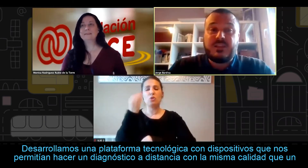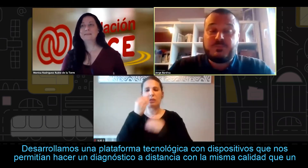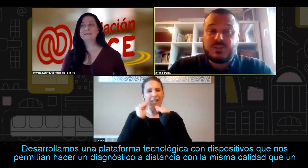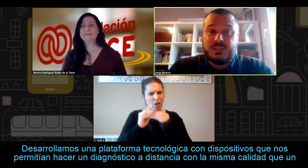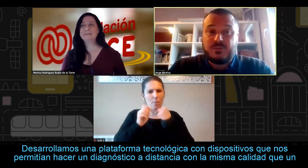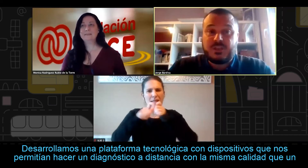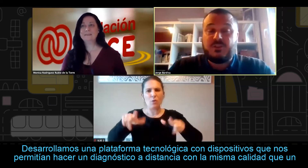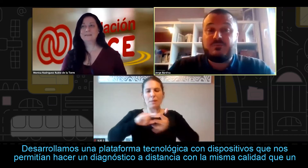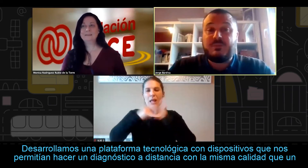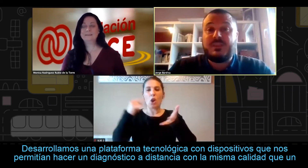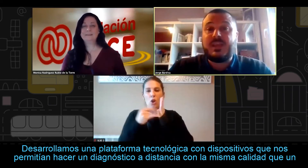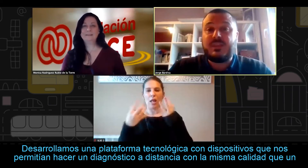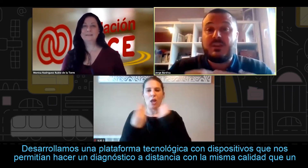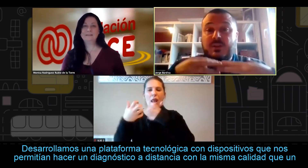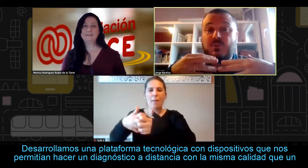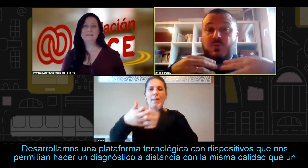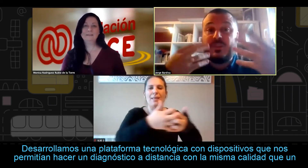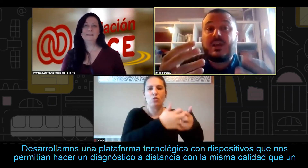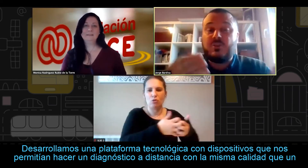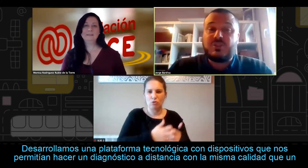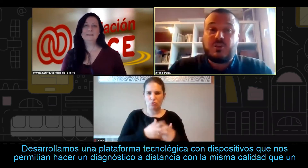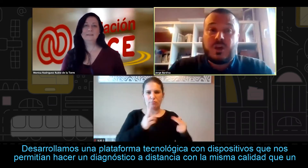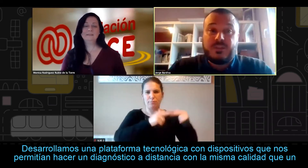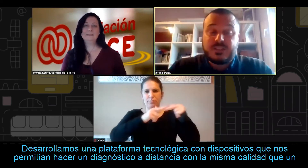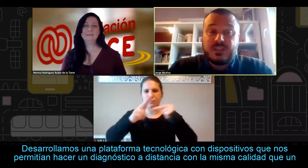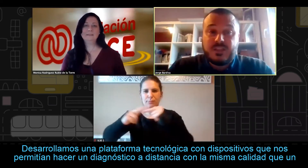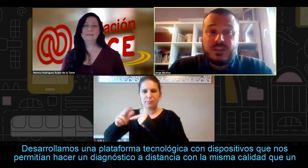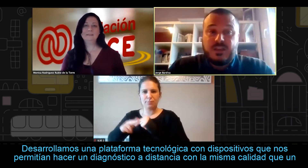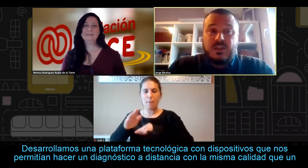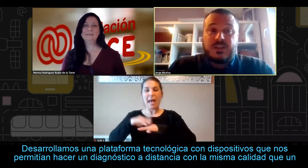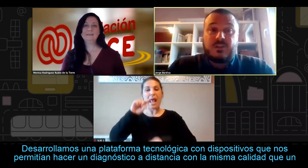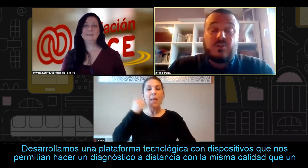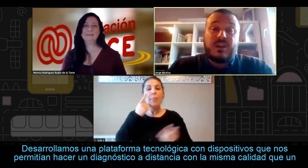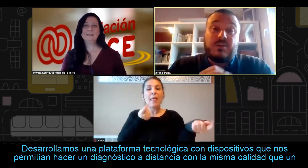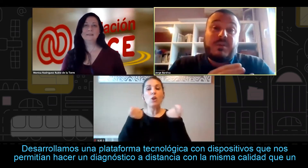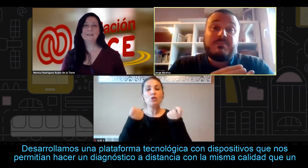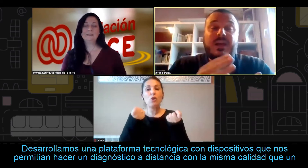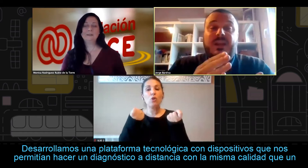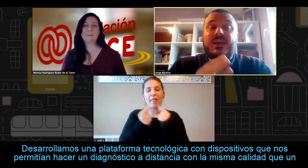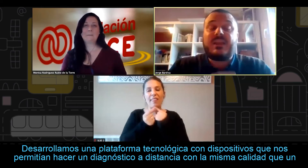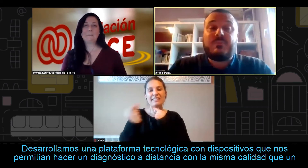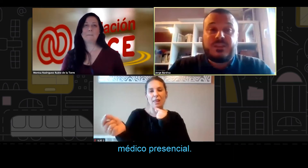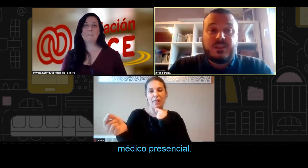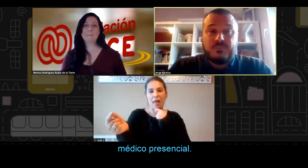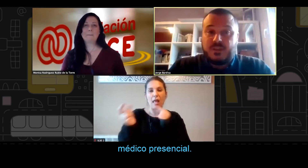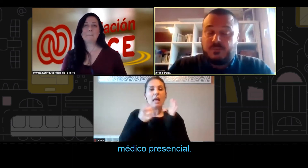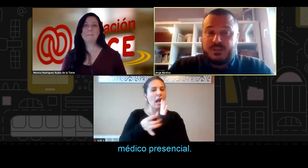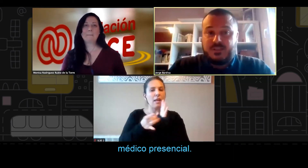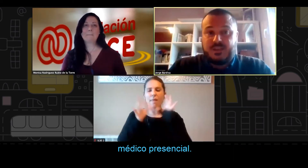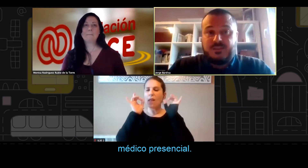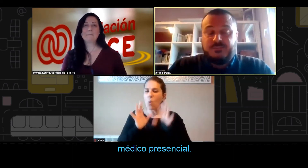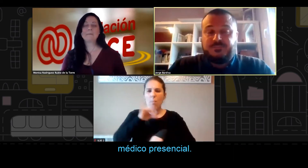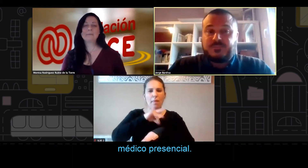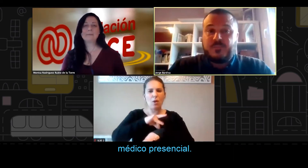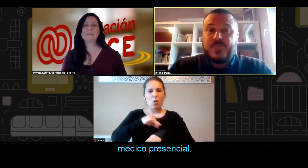serie de dispositivos que lo que nos permitía era hacer un diagnóstico a distancia con la misma calidad que podía tener un médico